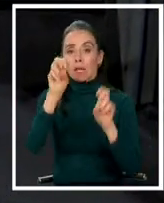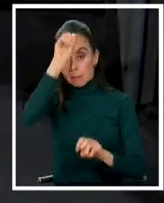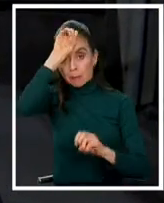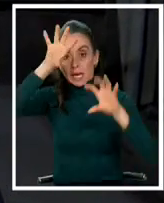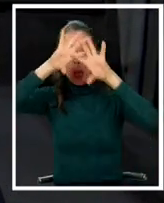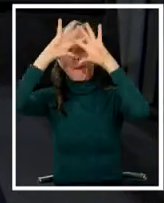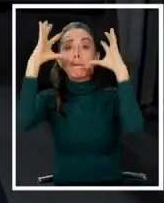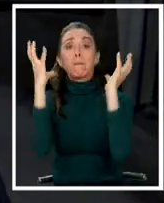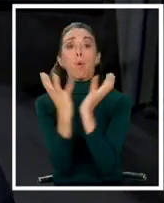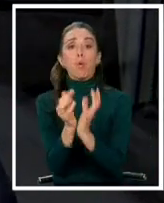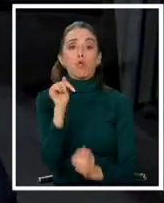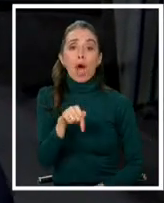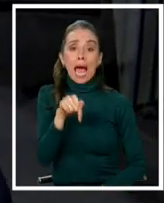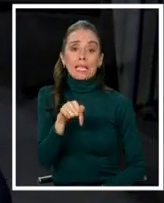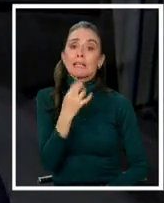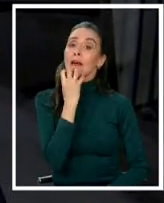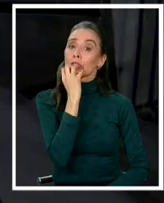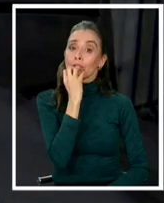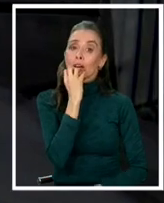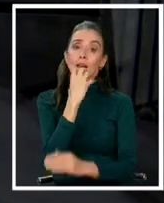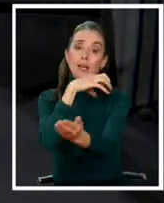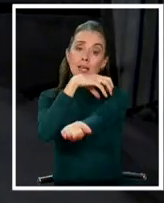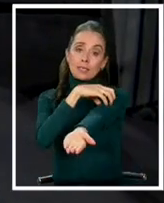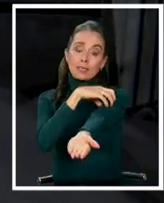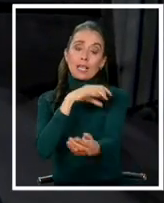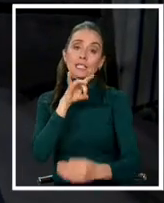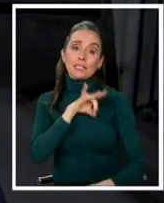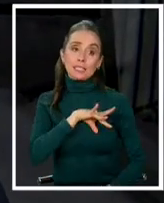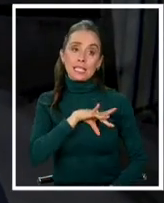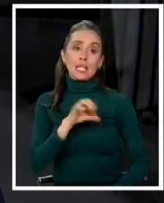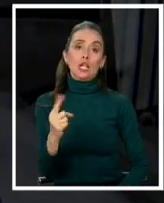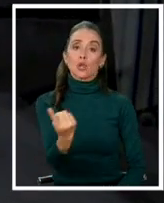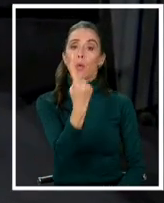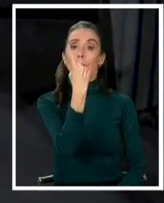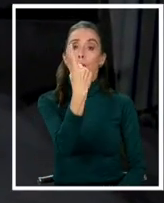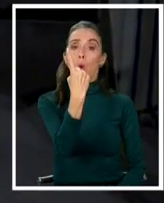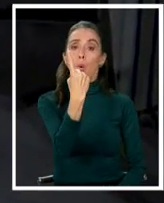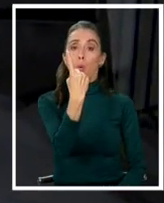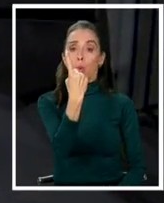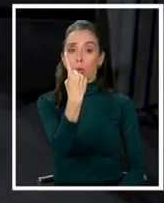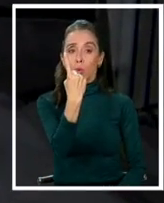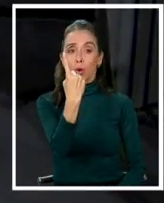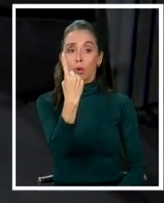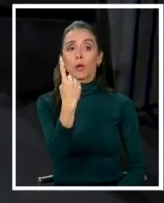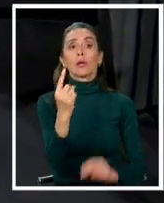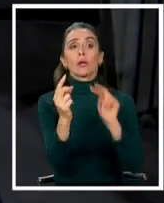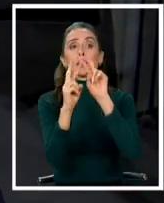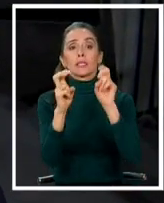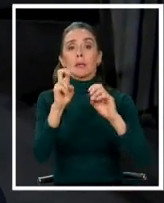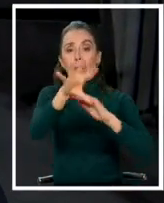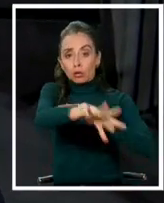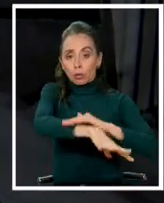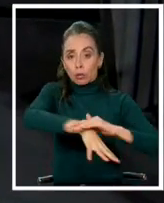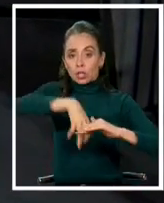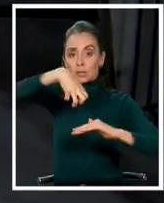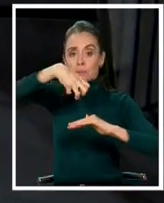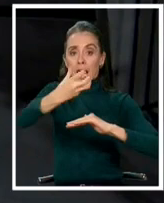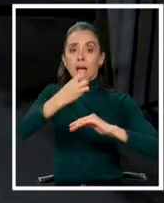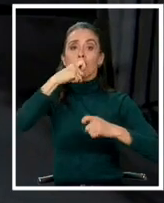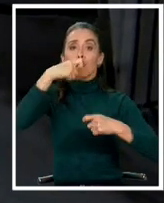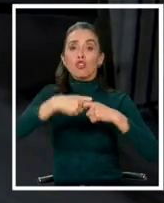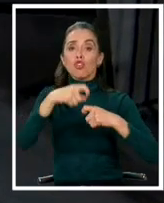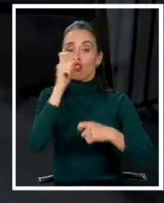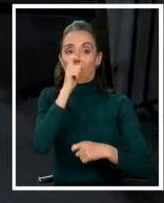mundo. La región de Antofagasta y Chile es el número uno desde el punto de vista de la explotación del